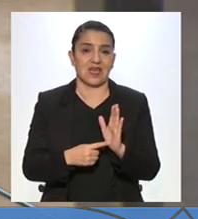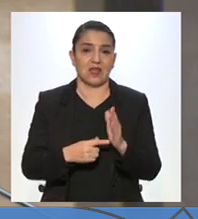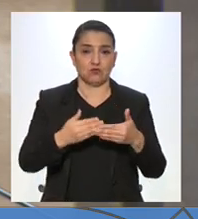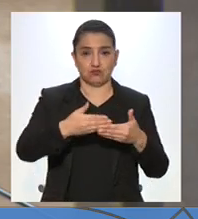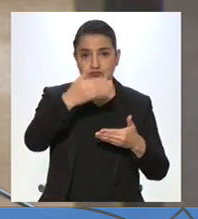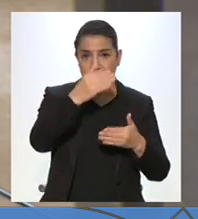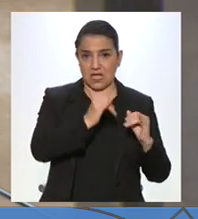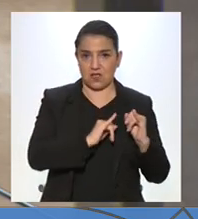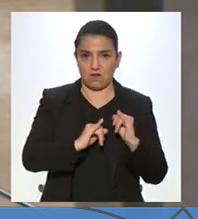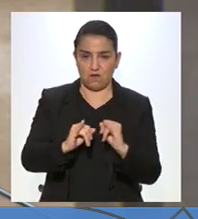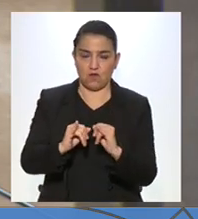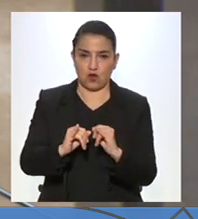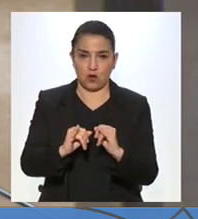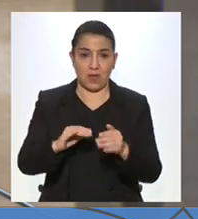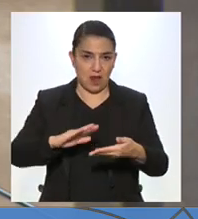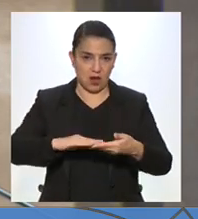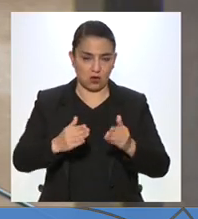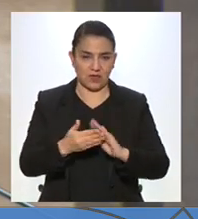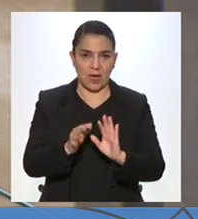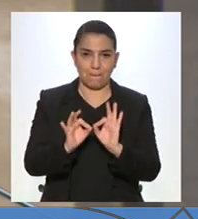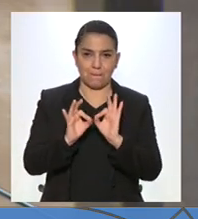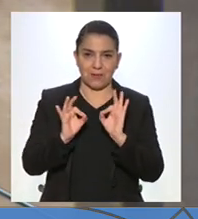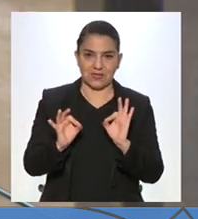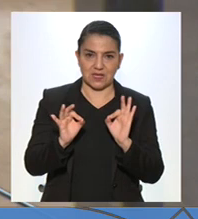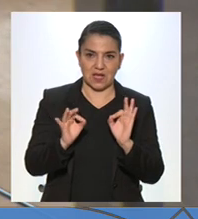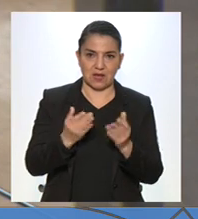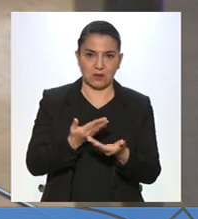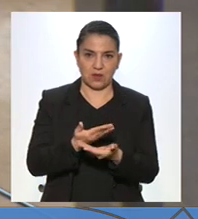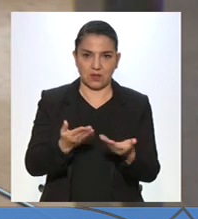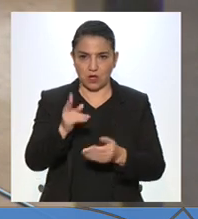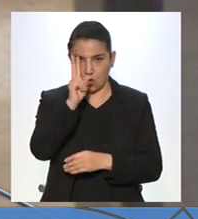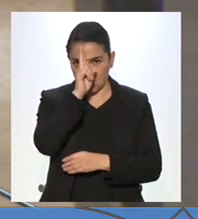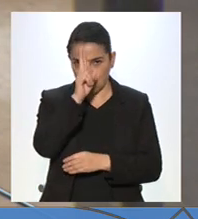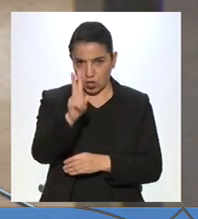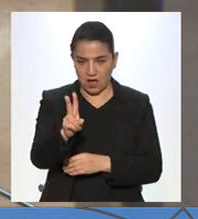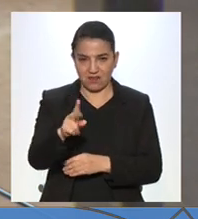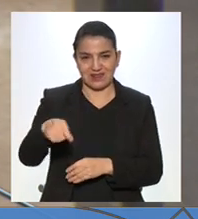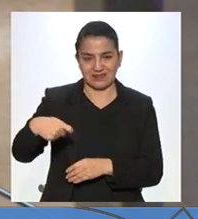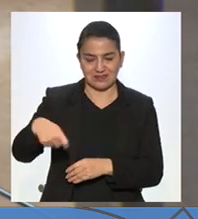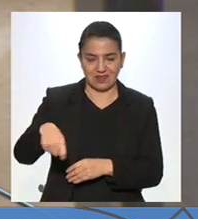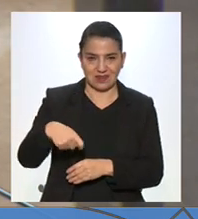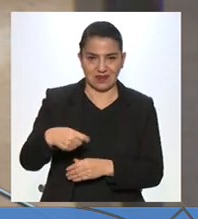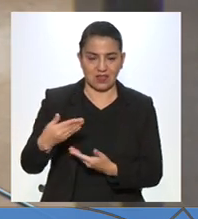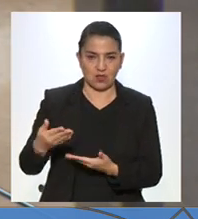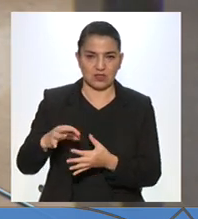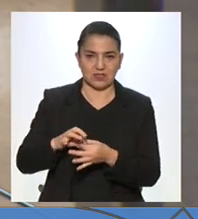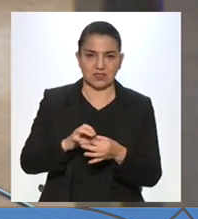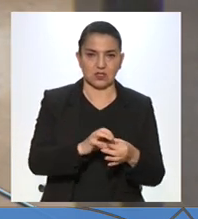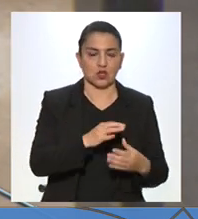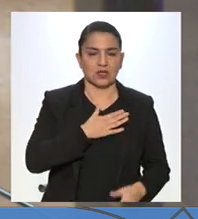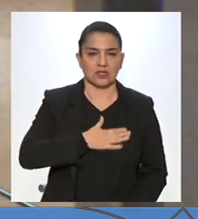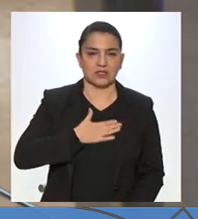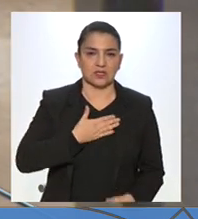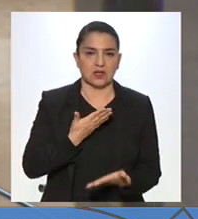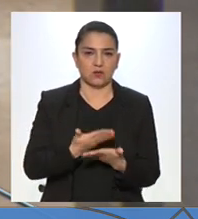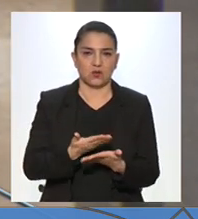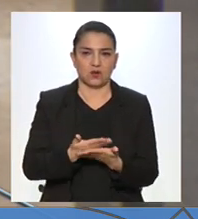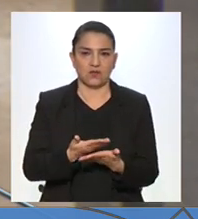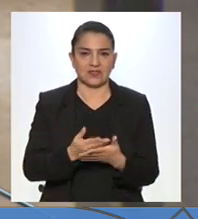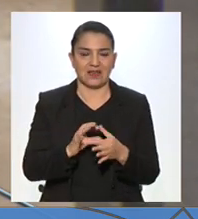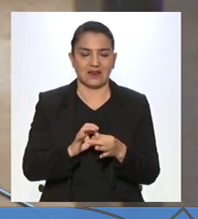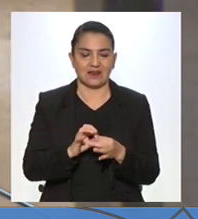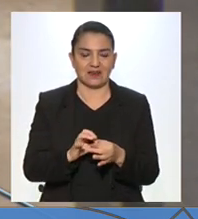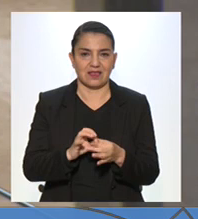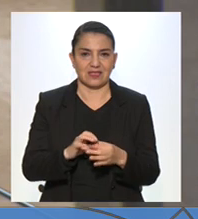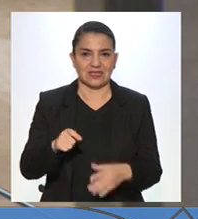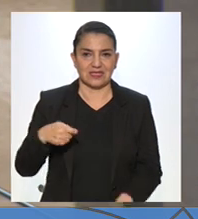día a la comunidad y especialmente al Honorable Senado. Y en ese sentido quisiera aprovechar de agradecer a